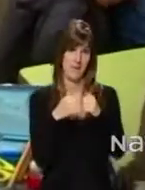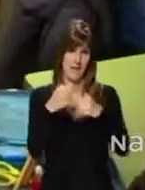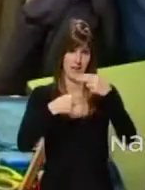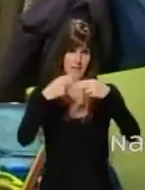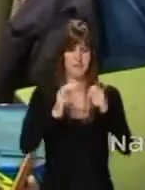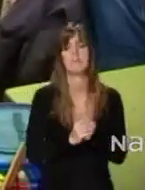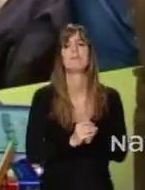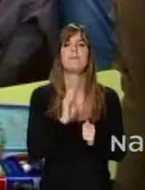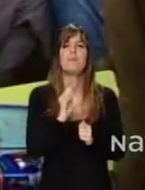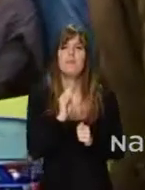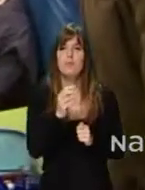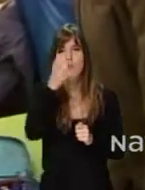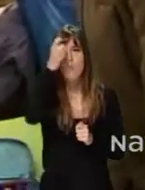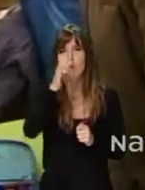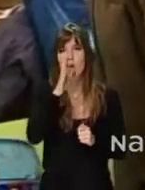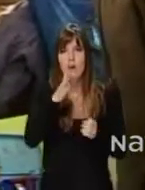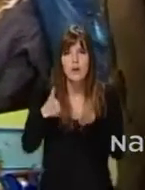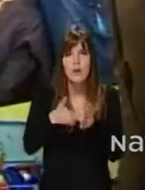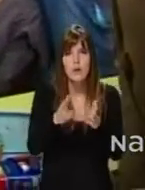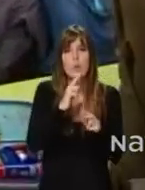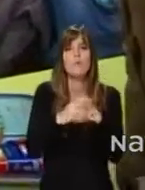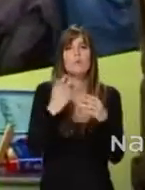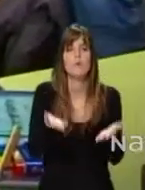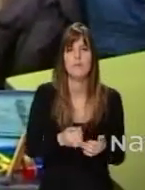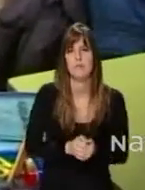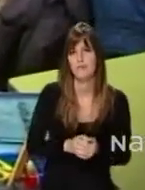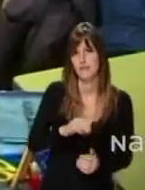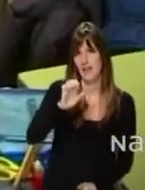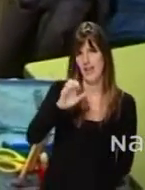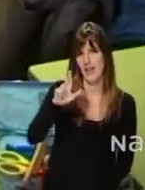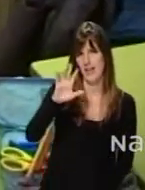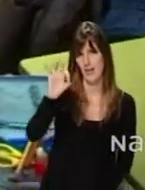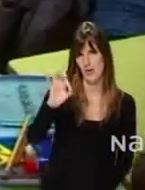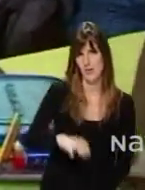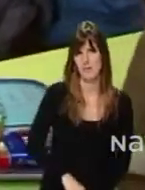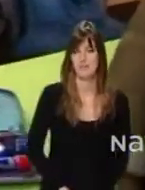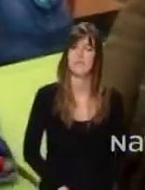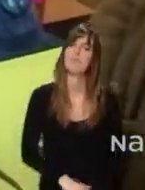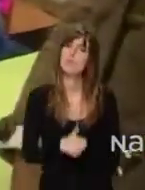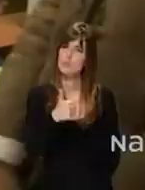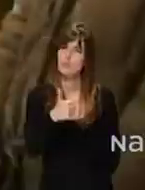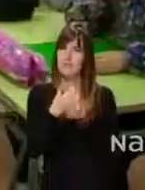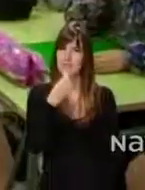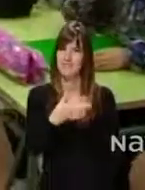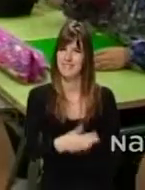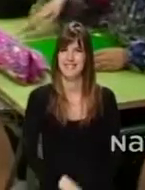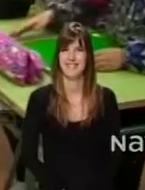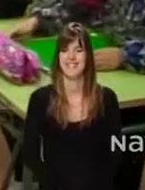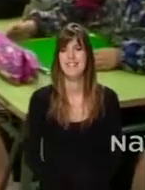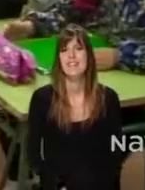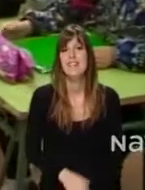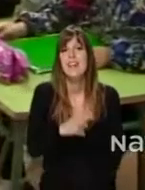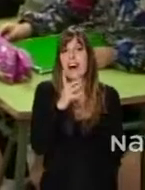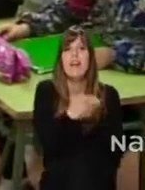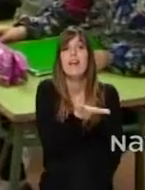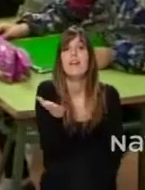¿Qué río pasa por esta localidad? El Ebro. Muy bien. ¿Y ahora qué vais a